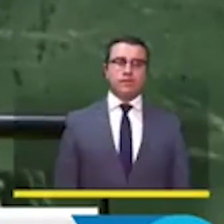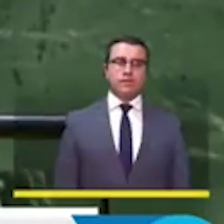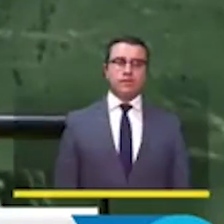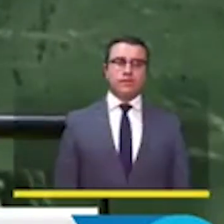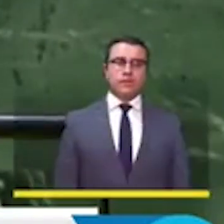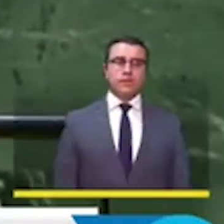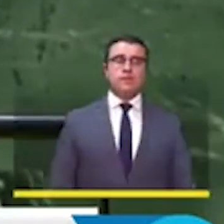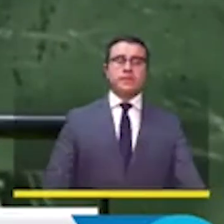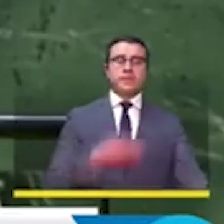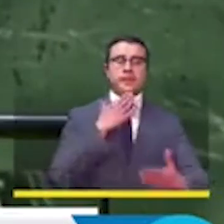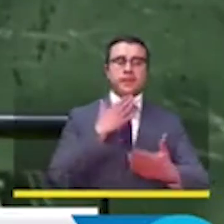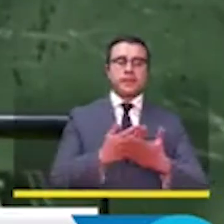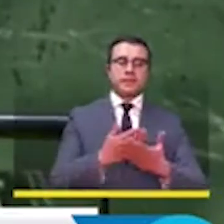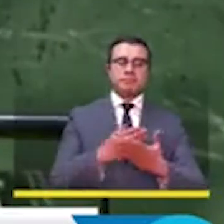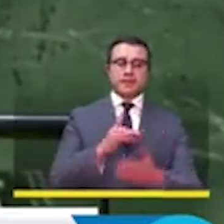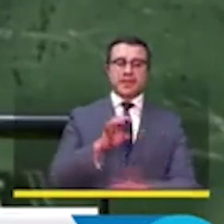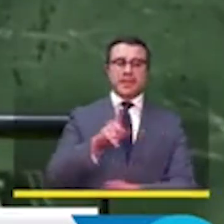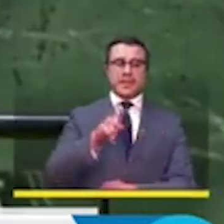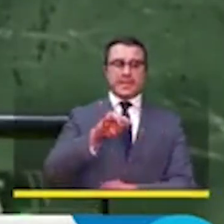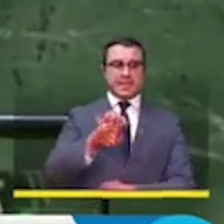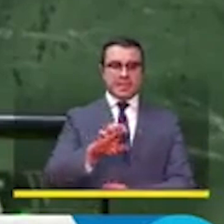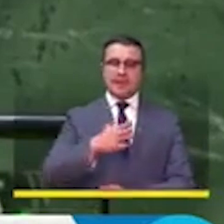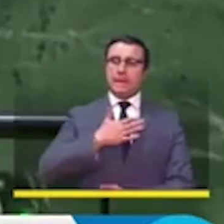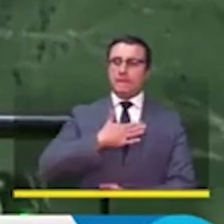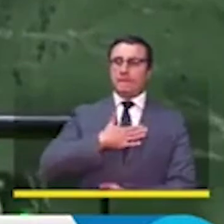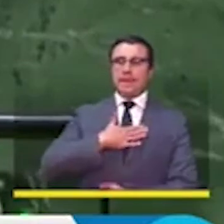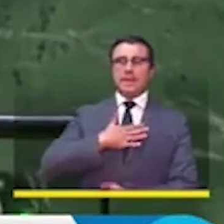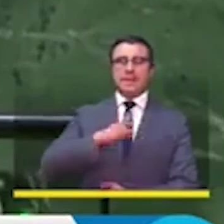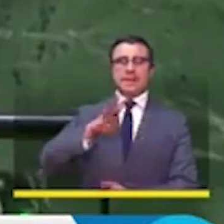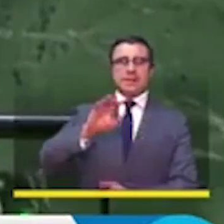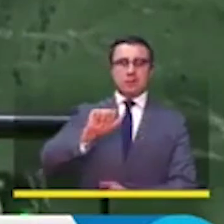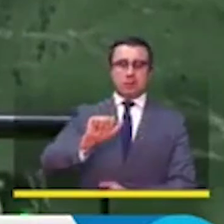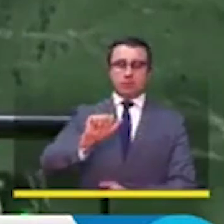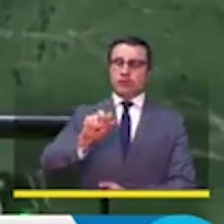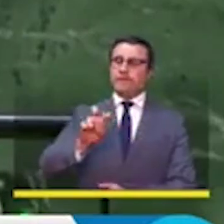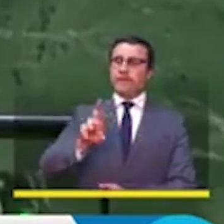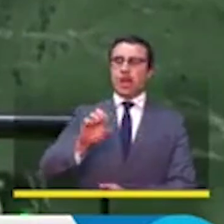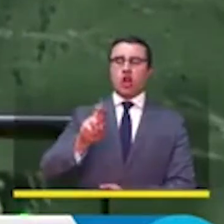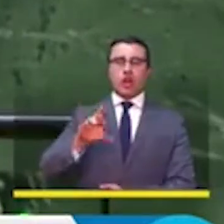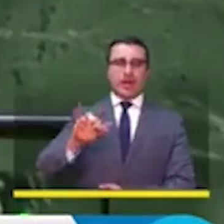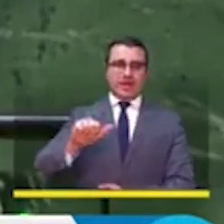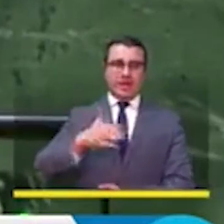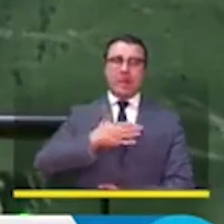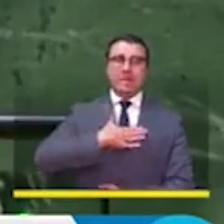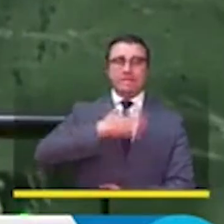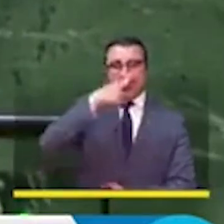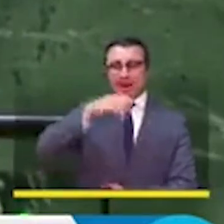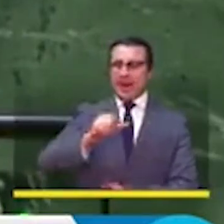Denis, mi esposa Verónica y Antonella, mi hija menor, aquí presentes.